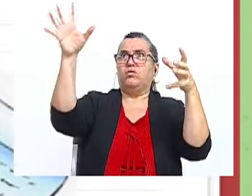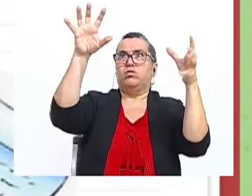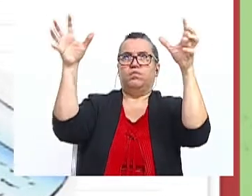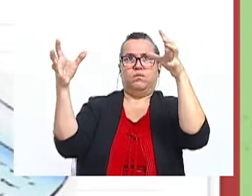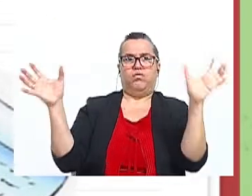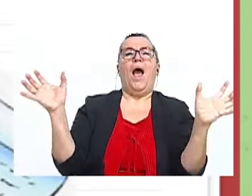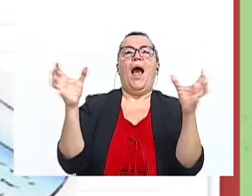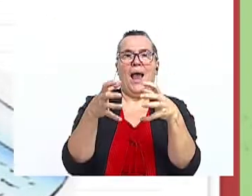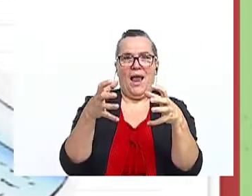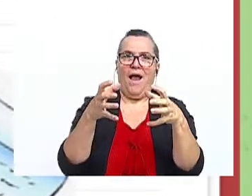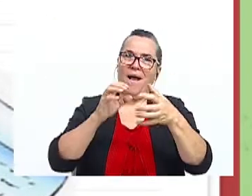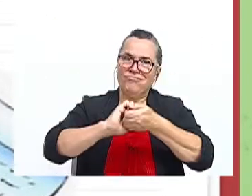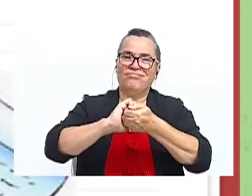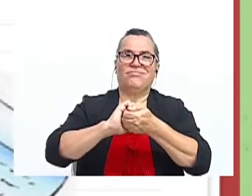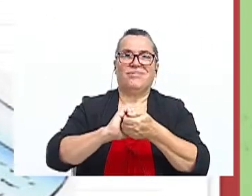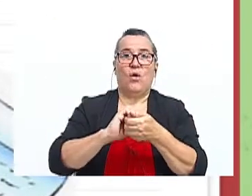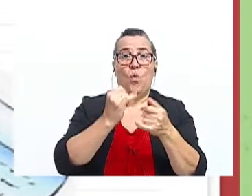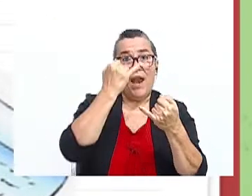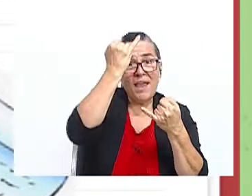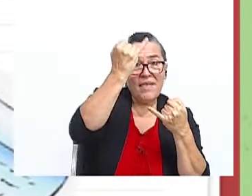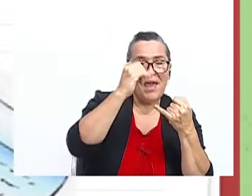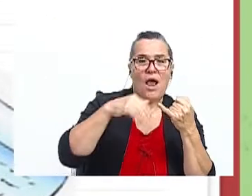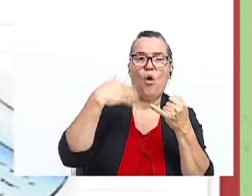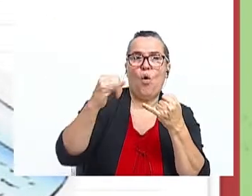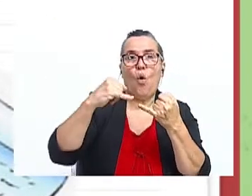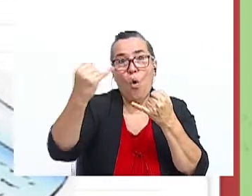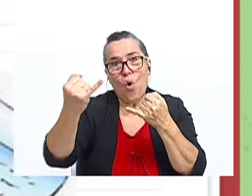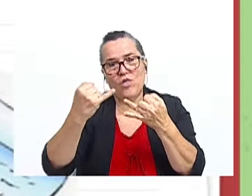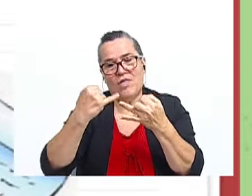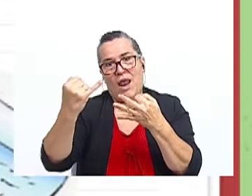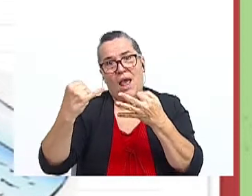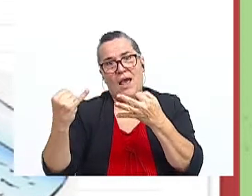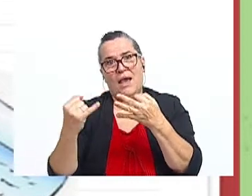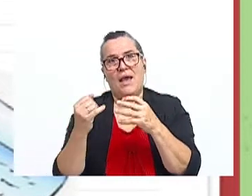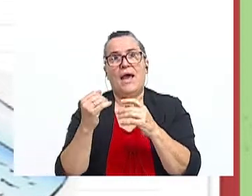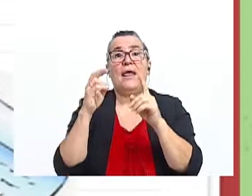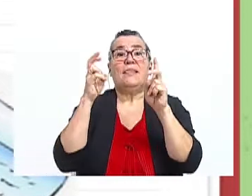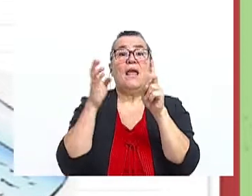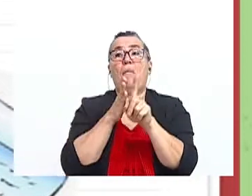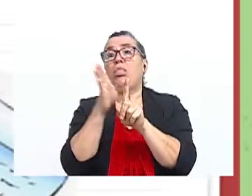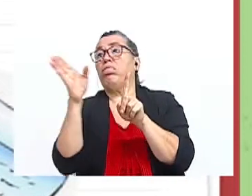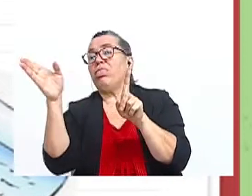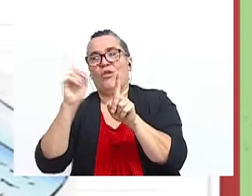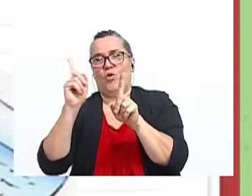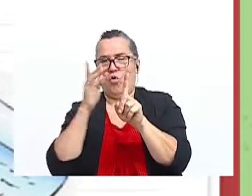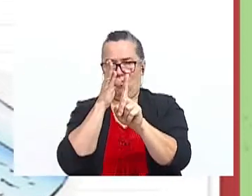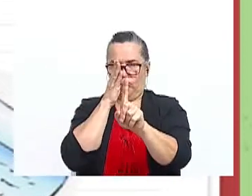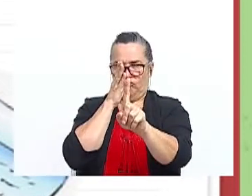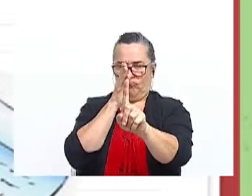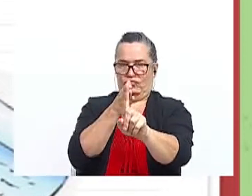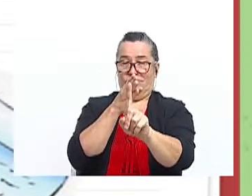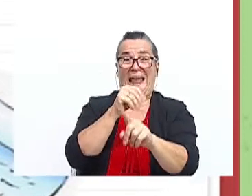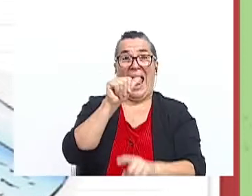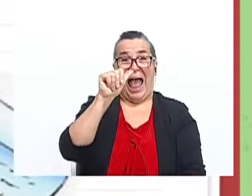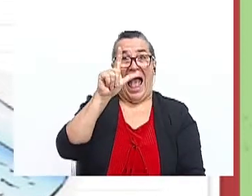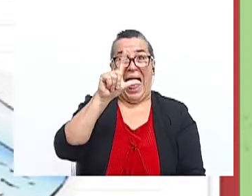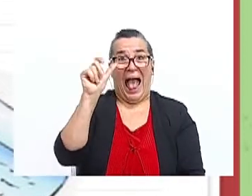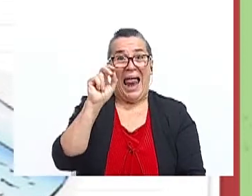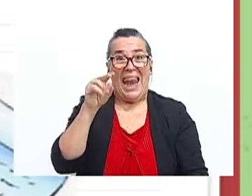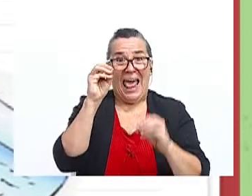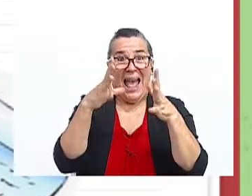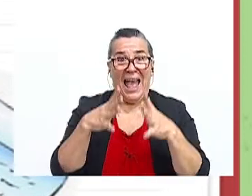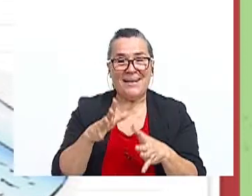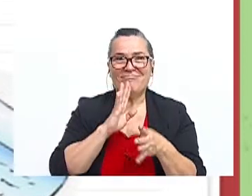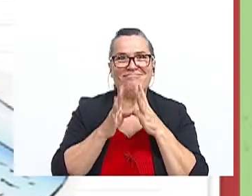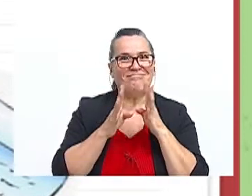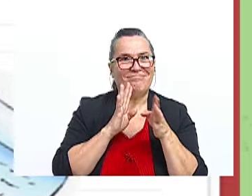relaciona una idea con la siguiente y que no nos vayamos a salir del tema. El profesor Alan en su clase anterior nos